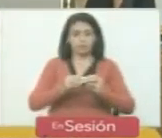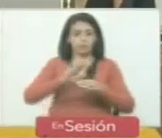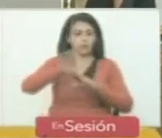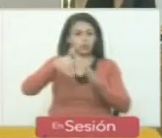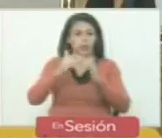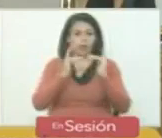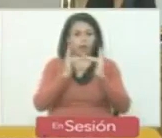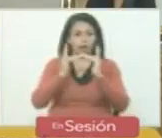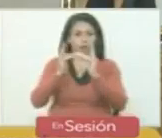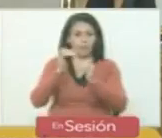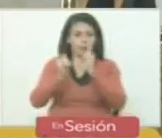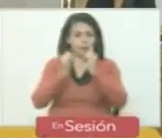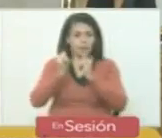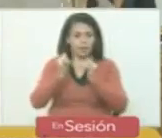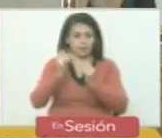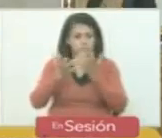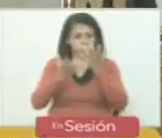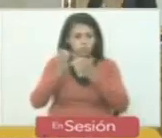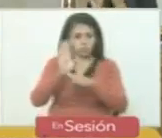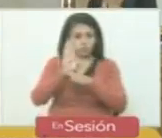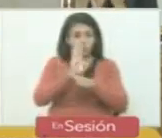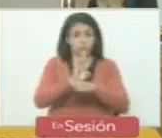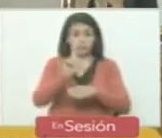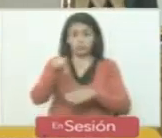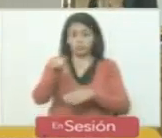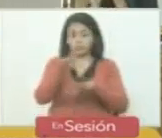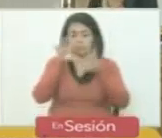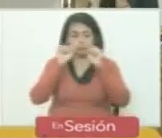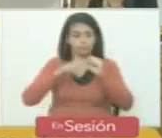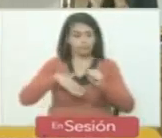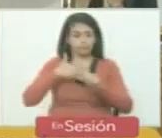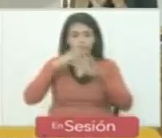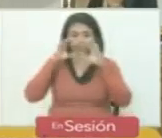las incubadoras. Y lo que no pueden entender,